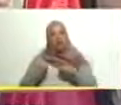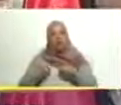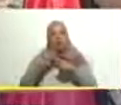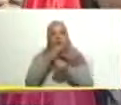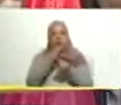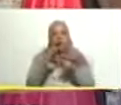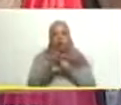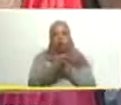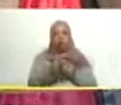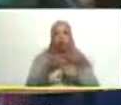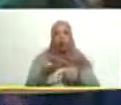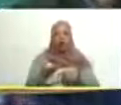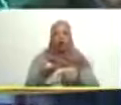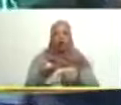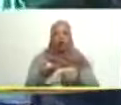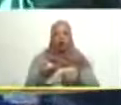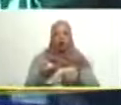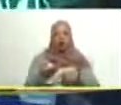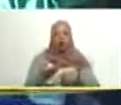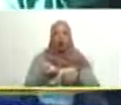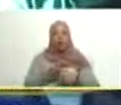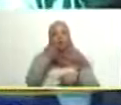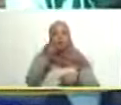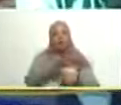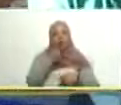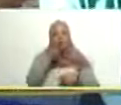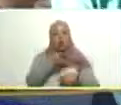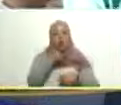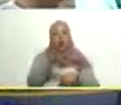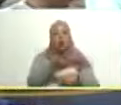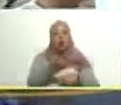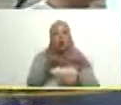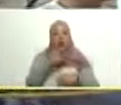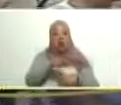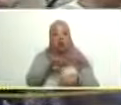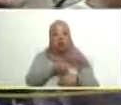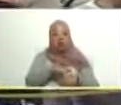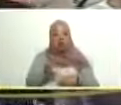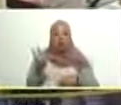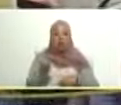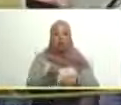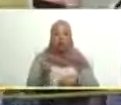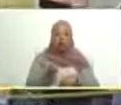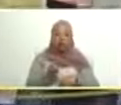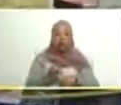cultural, política, social de Venezuela.